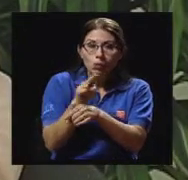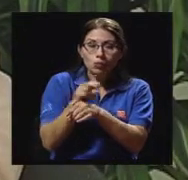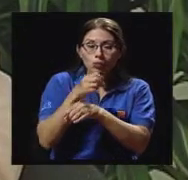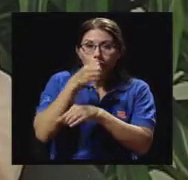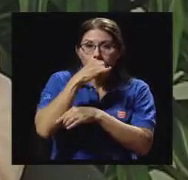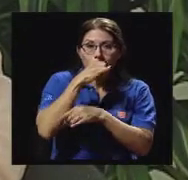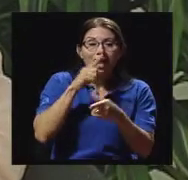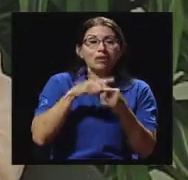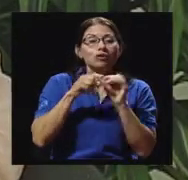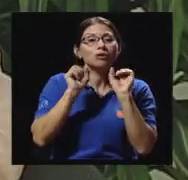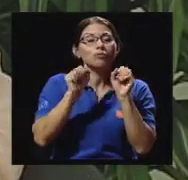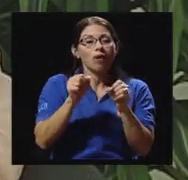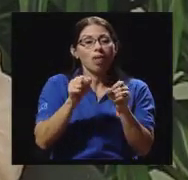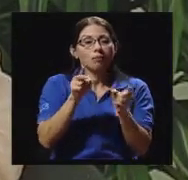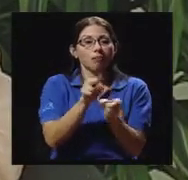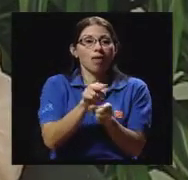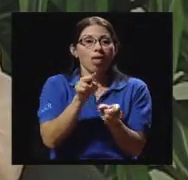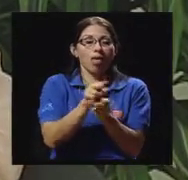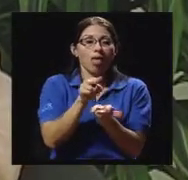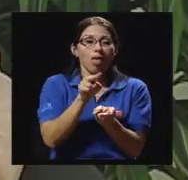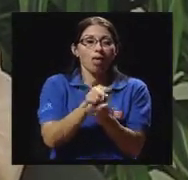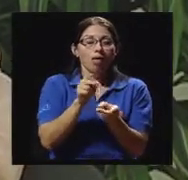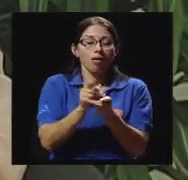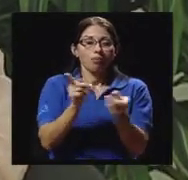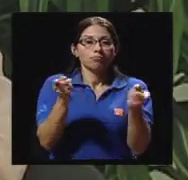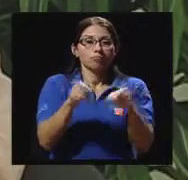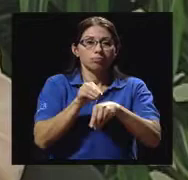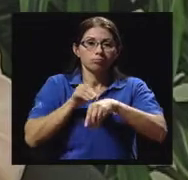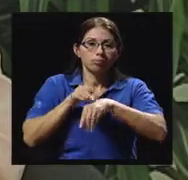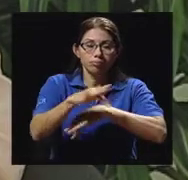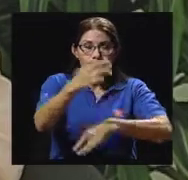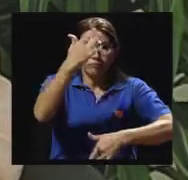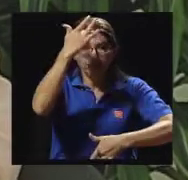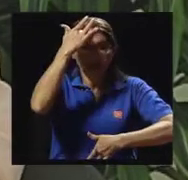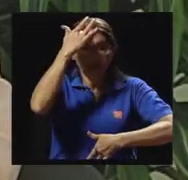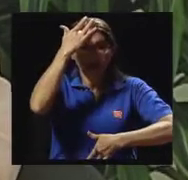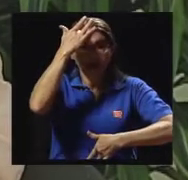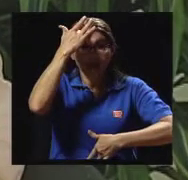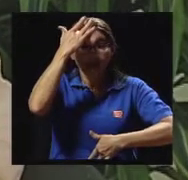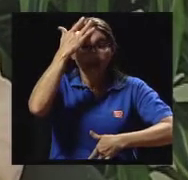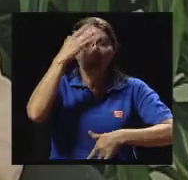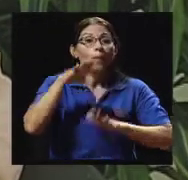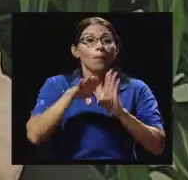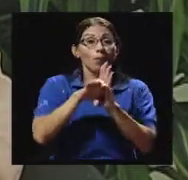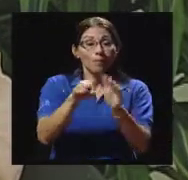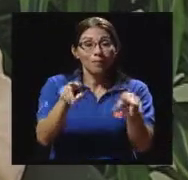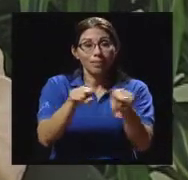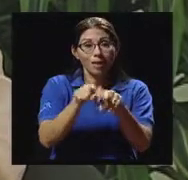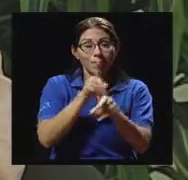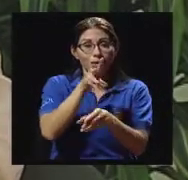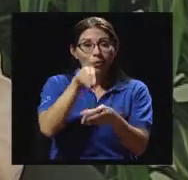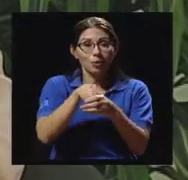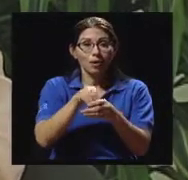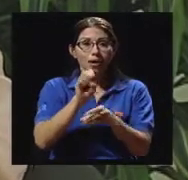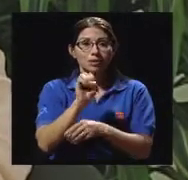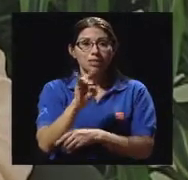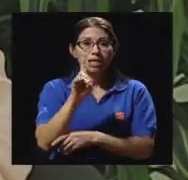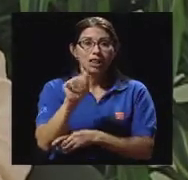entonces enfermedades de transmisión sexual, incluida SIDA, VIH-SIDA,